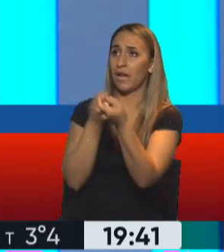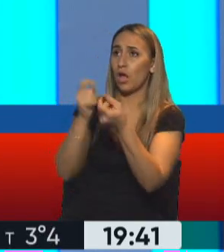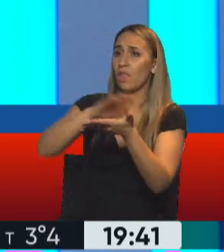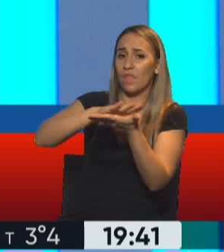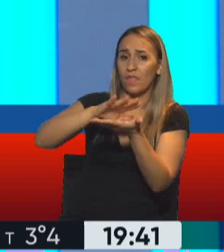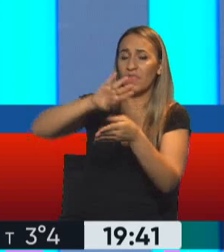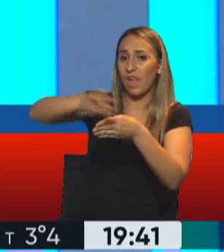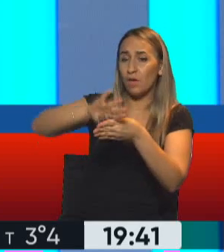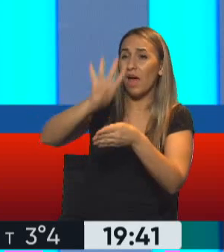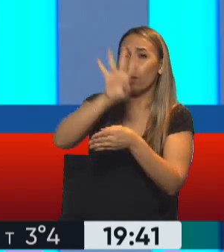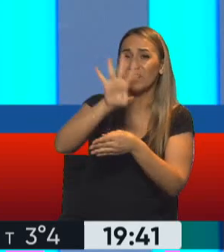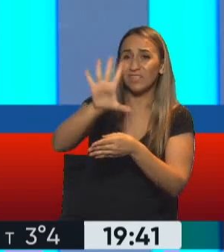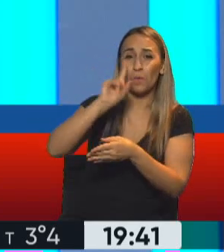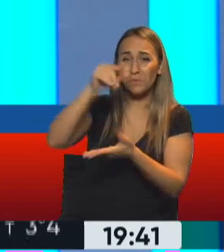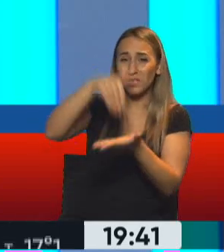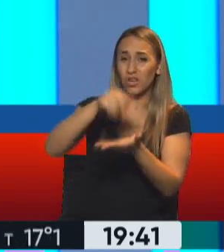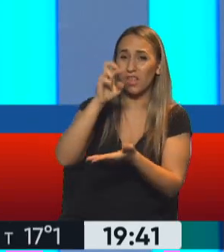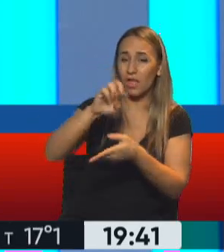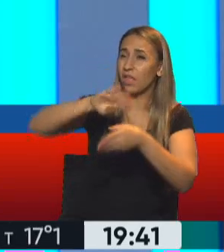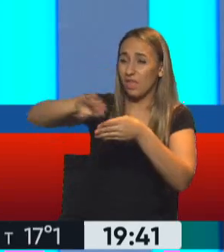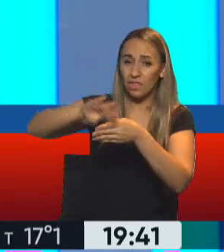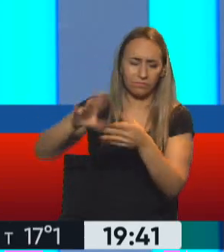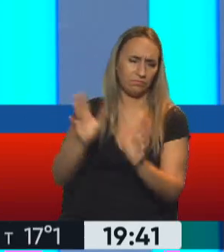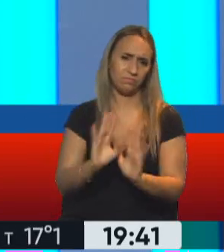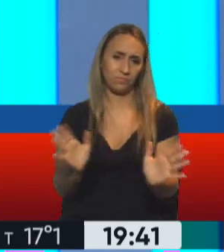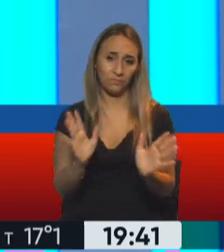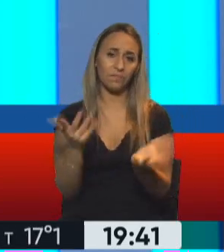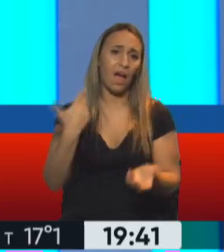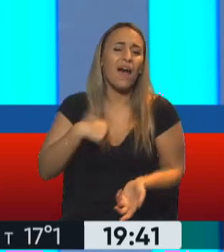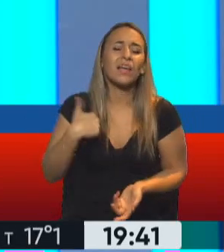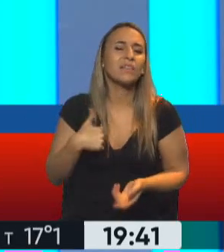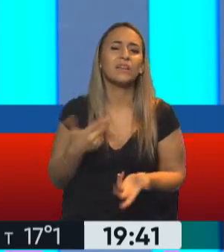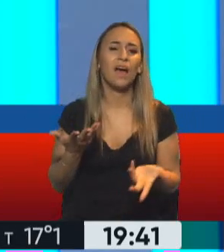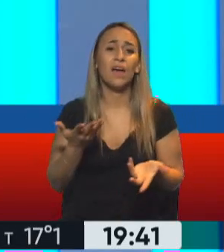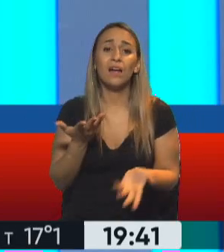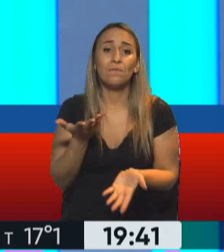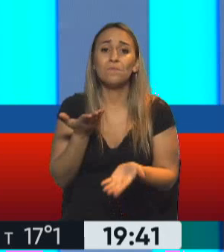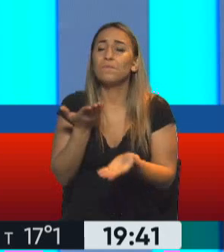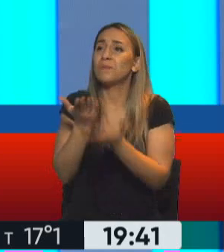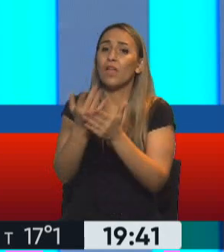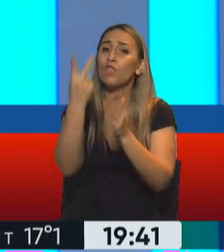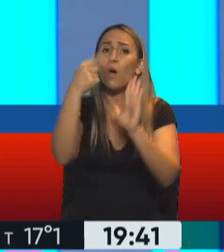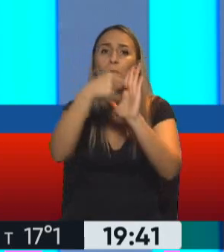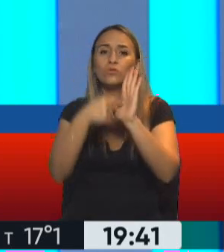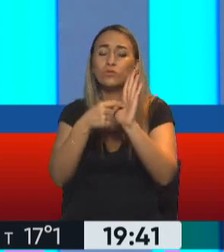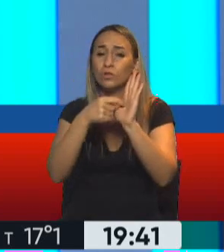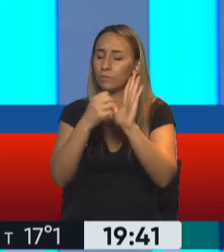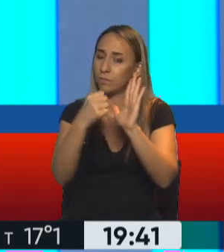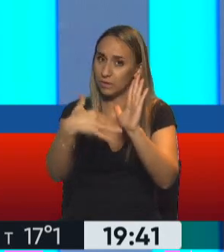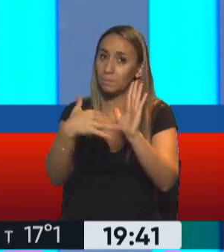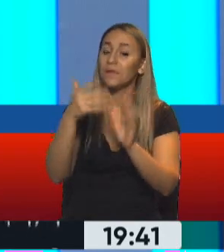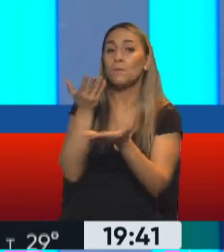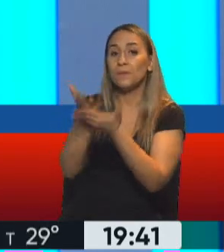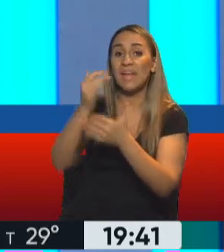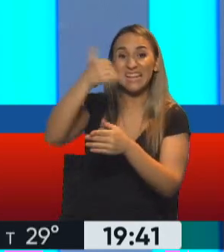por 45.000 millones de dólares, teniendo en cuenta que Argentina está pidiendo nada más y nada menos que dos cambios muy fuertes, que es la baja de la